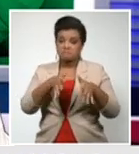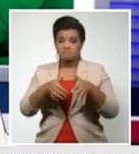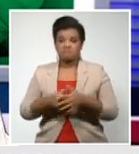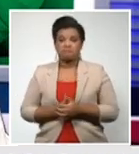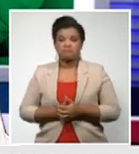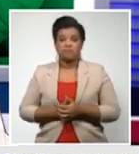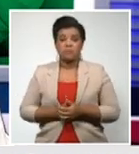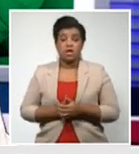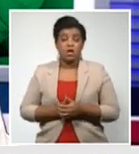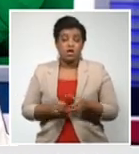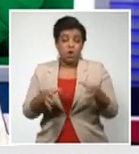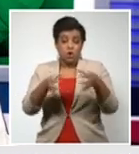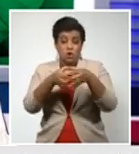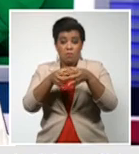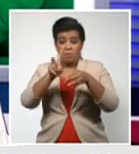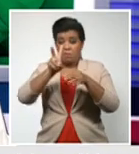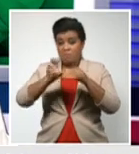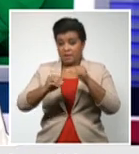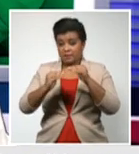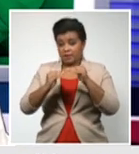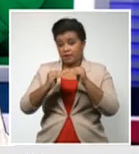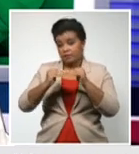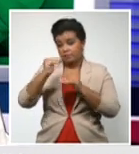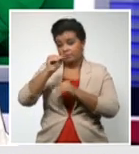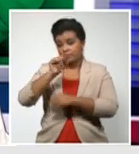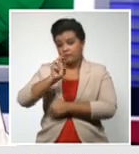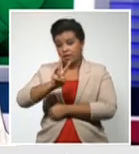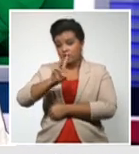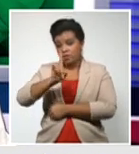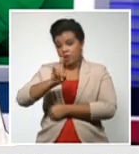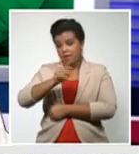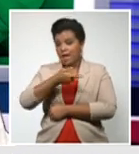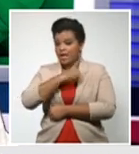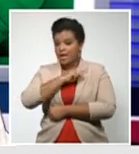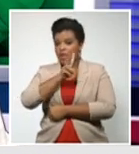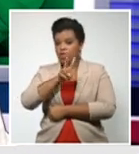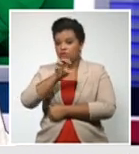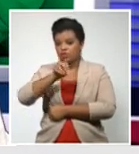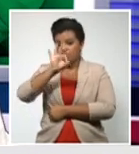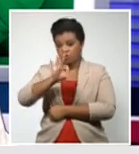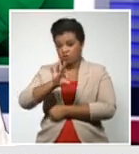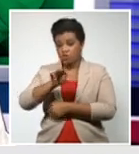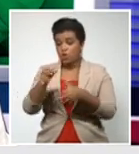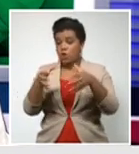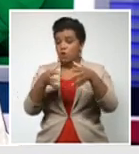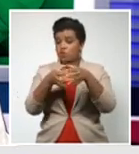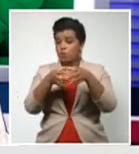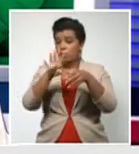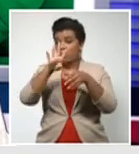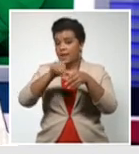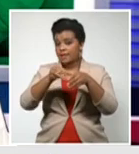de 20 a 39 años de edad, 208 se diagnostican ayer. En el de 40 a 59,